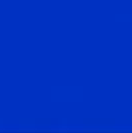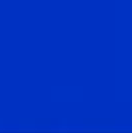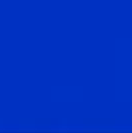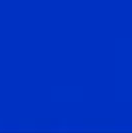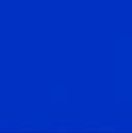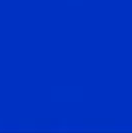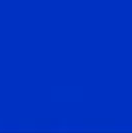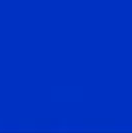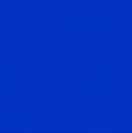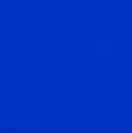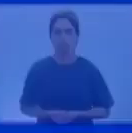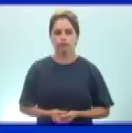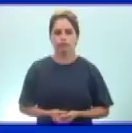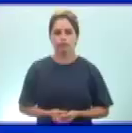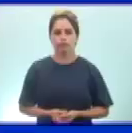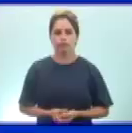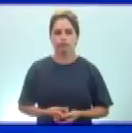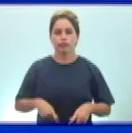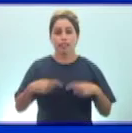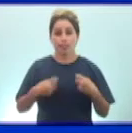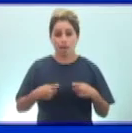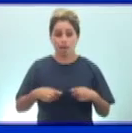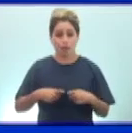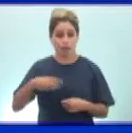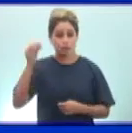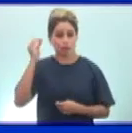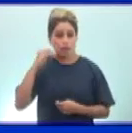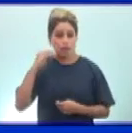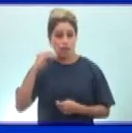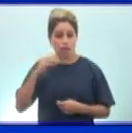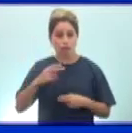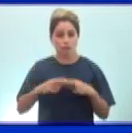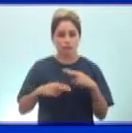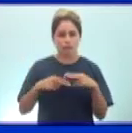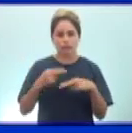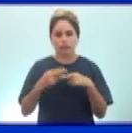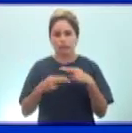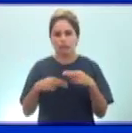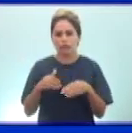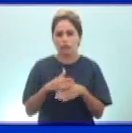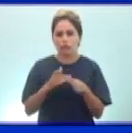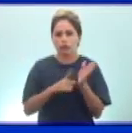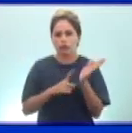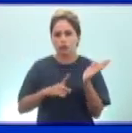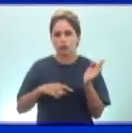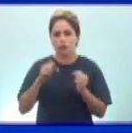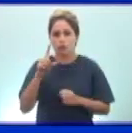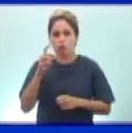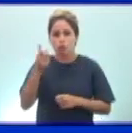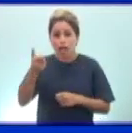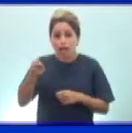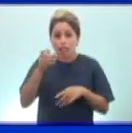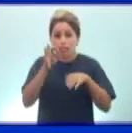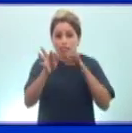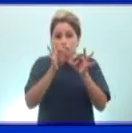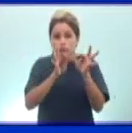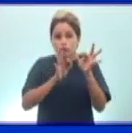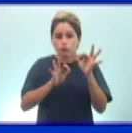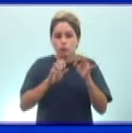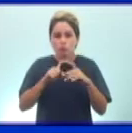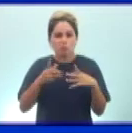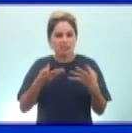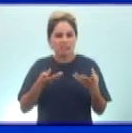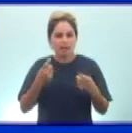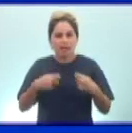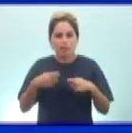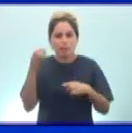También debemos tener en cuenta que para establecer la distribución electrónica de un átomo tenemos que tener presente los valores energéticos que